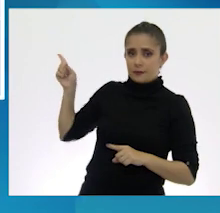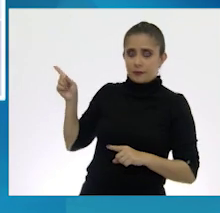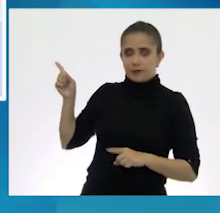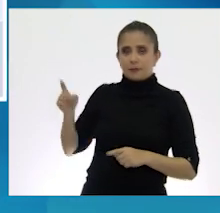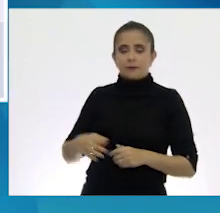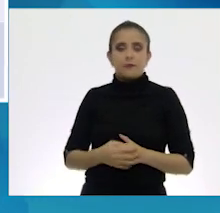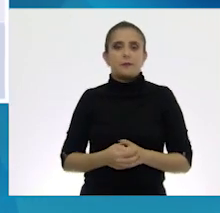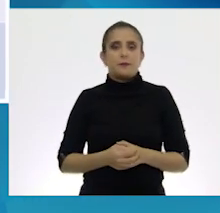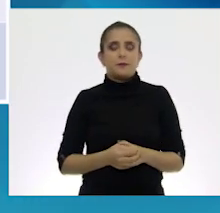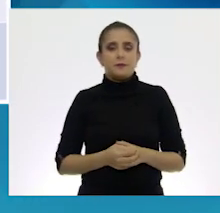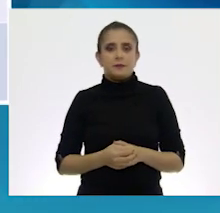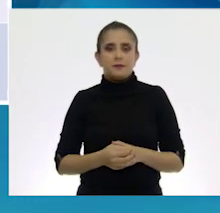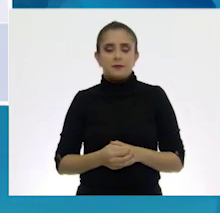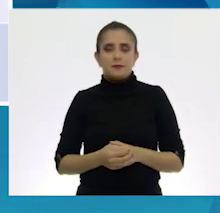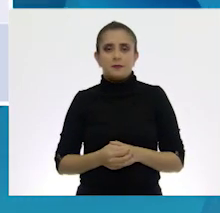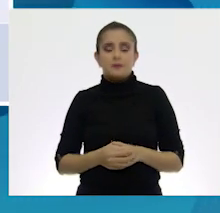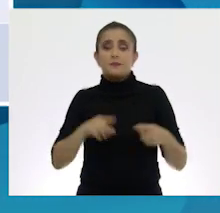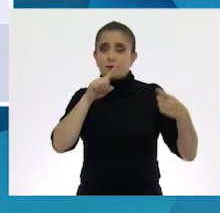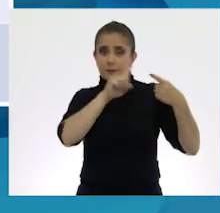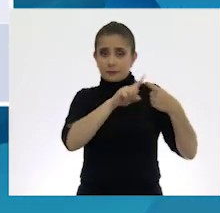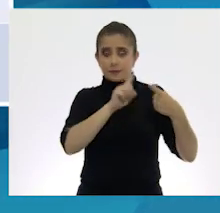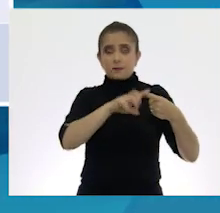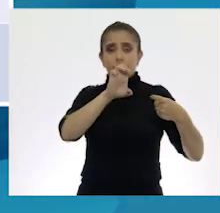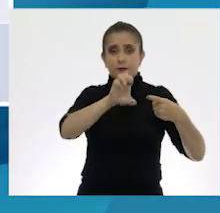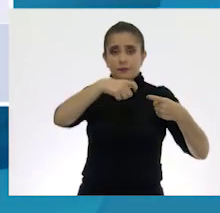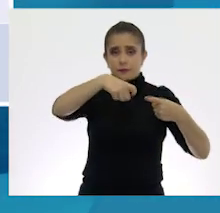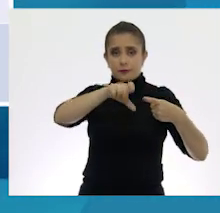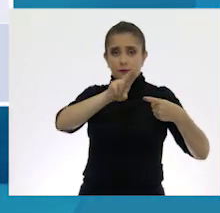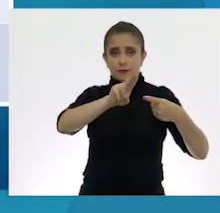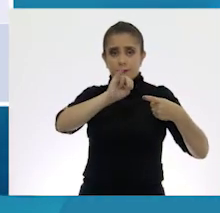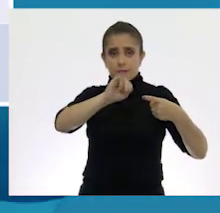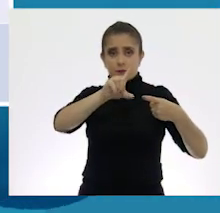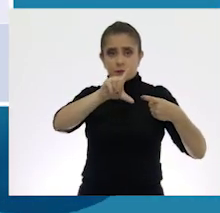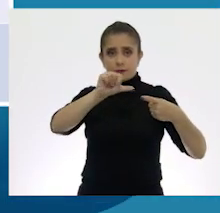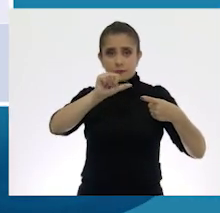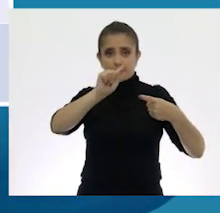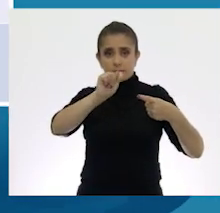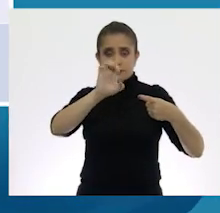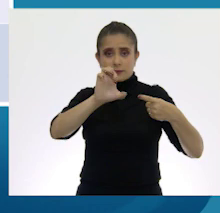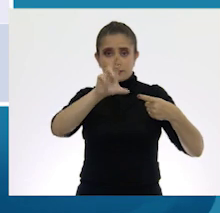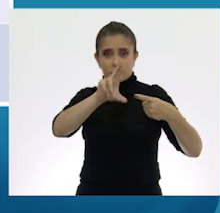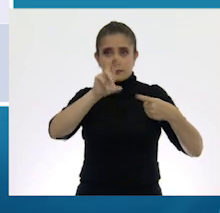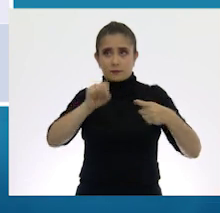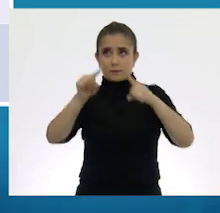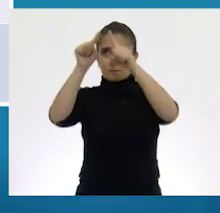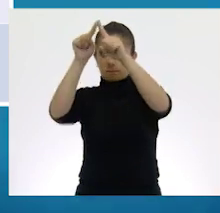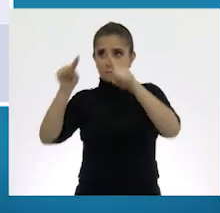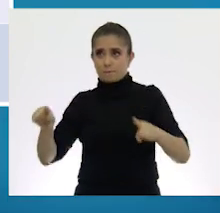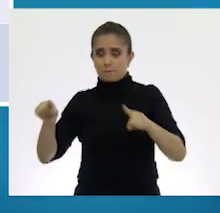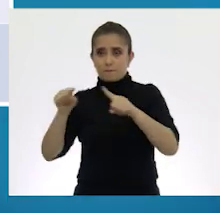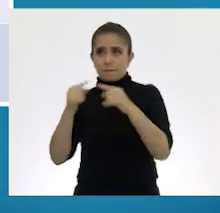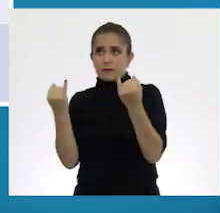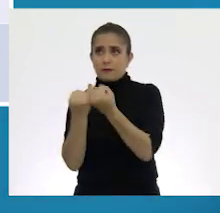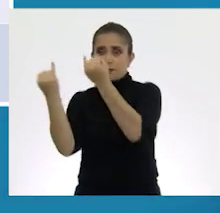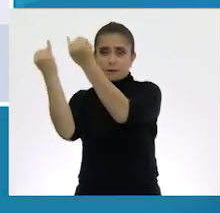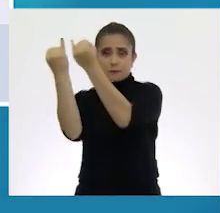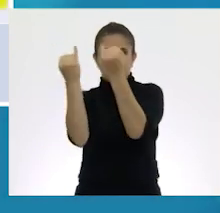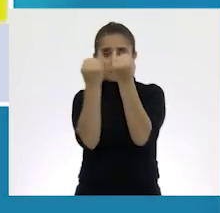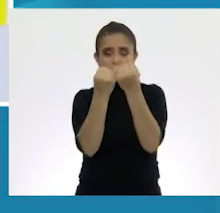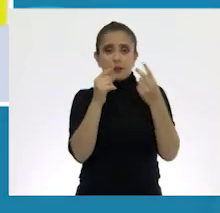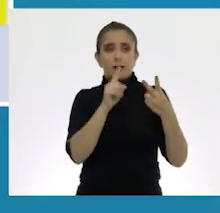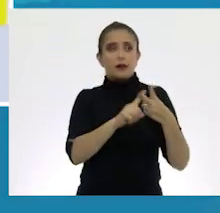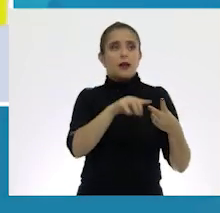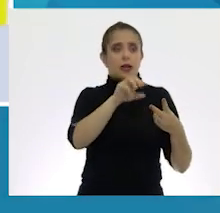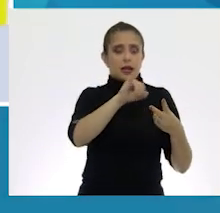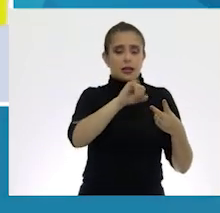lados. Primero, el equilátero, sus tres lados iguales, que ya hicimos un trazo. El isósceles, dos